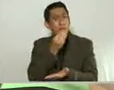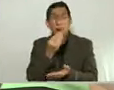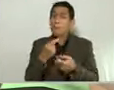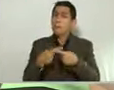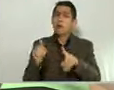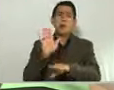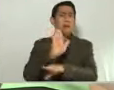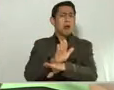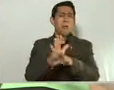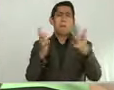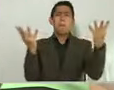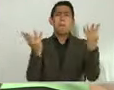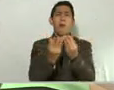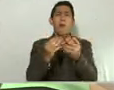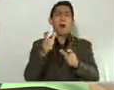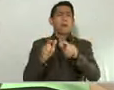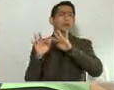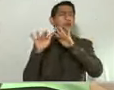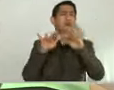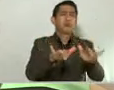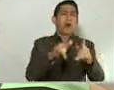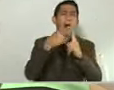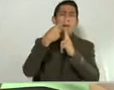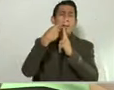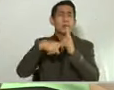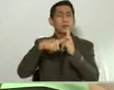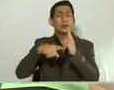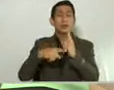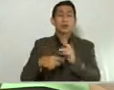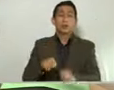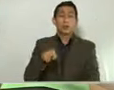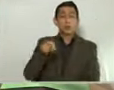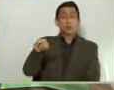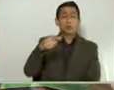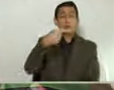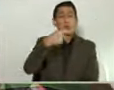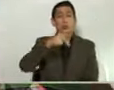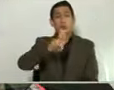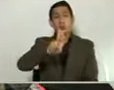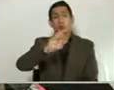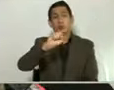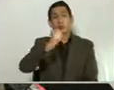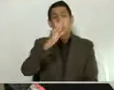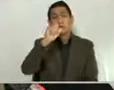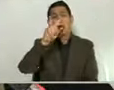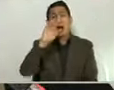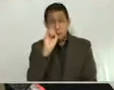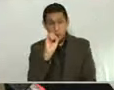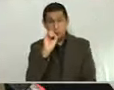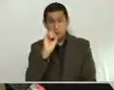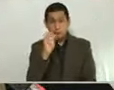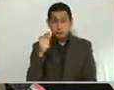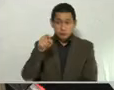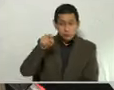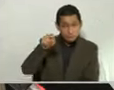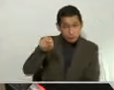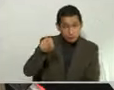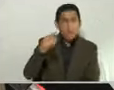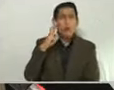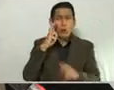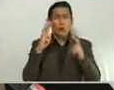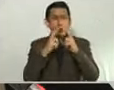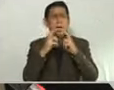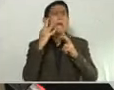de gente que van a los mercados. Ahí ha estado al mando Gustavo Zúñiga desde hace 30 años. No hay nadie que conozca mejor los